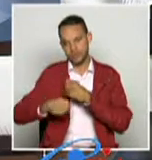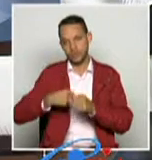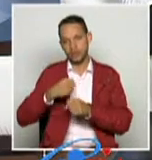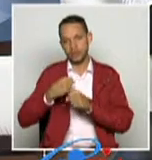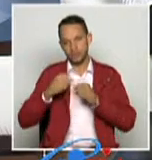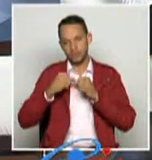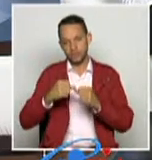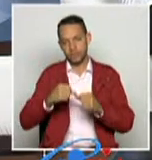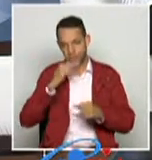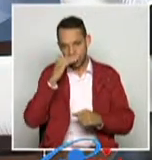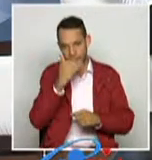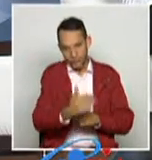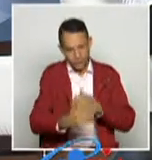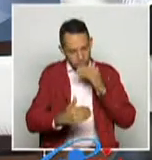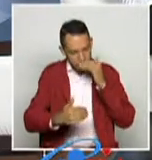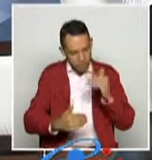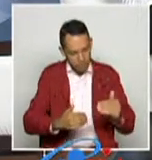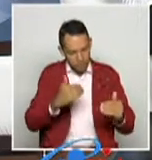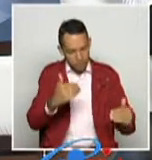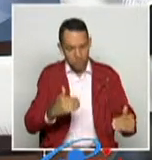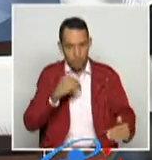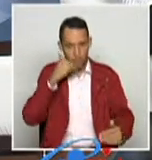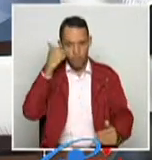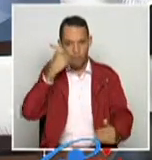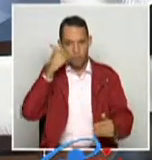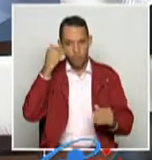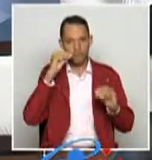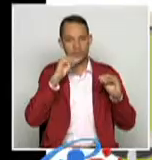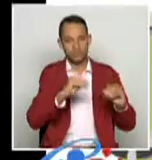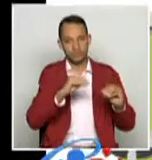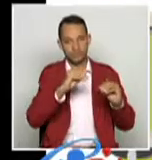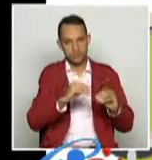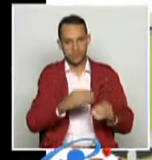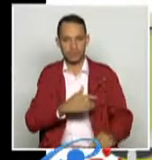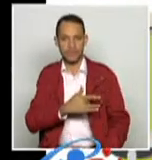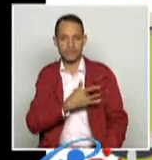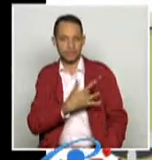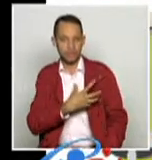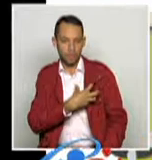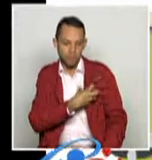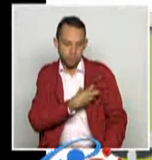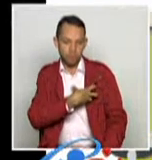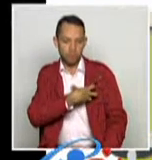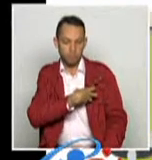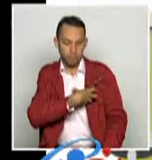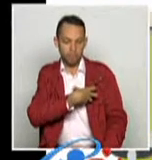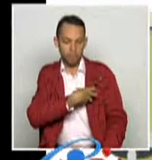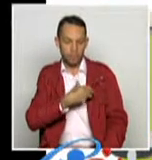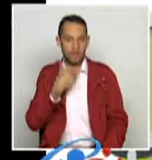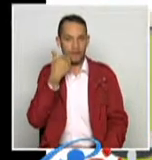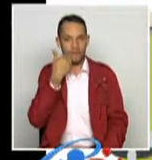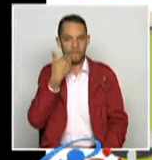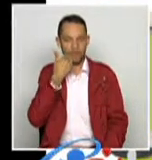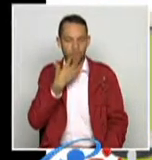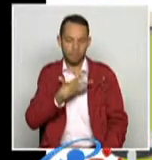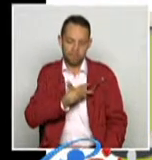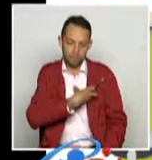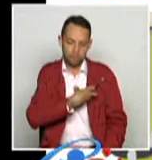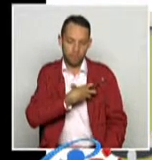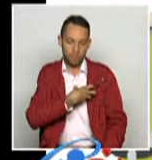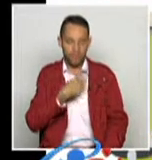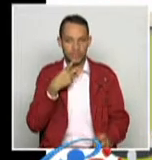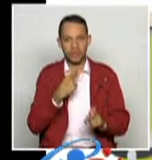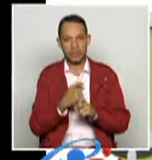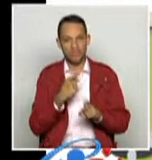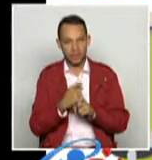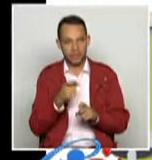los niños y las niñas de bajos recursos económicos enfermos del corazón, niños que tienen enfermedades congénitas del corazón y que no han